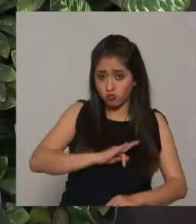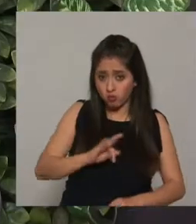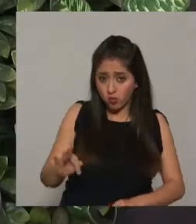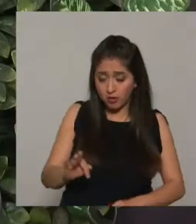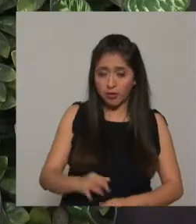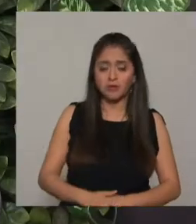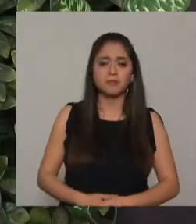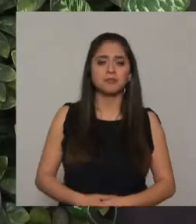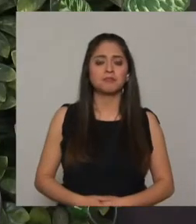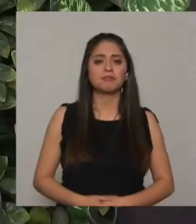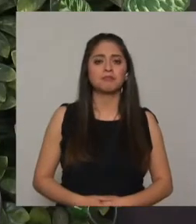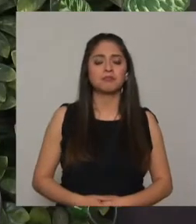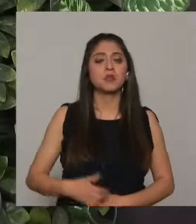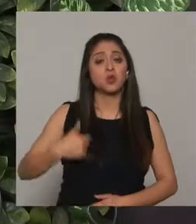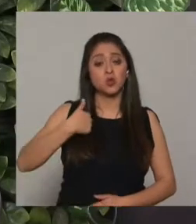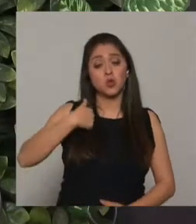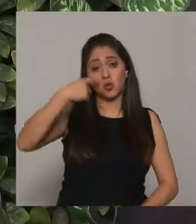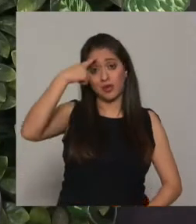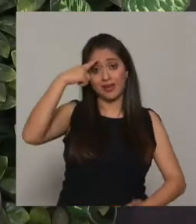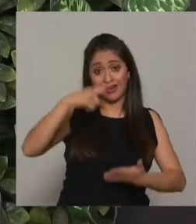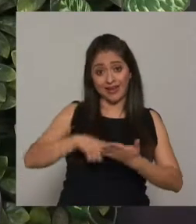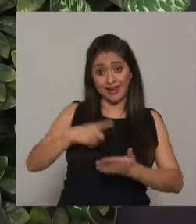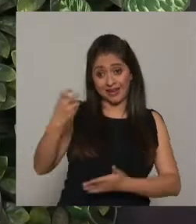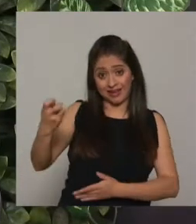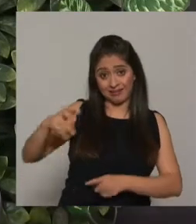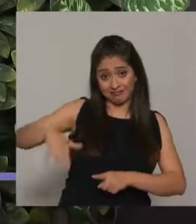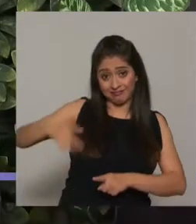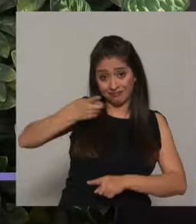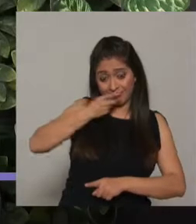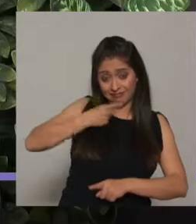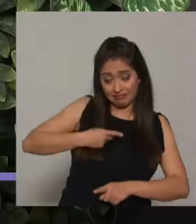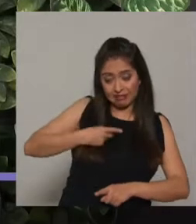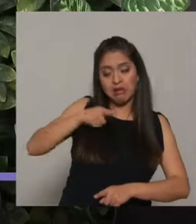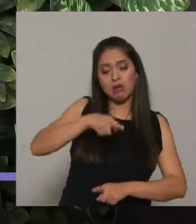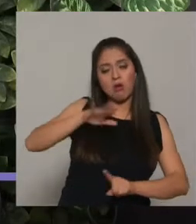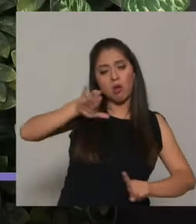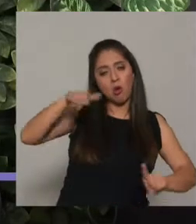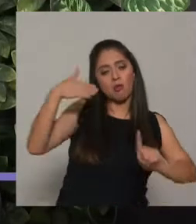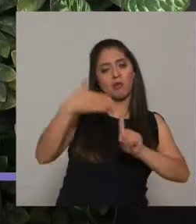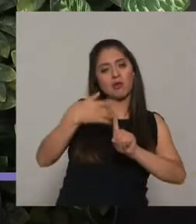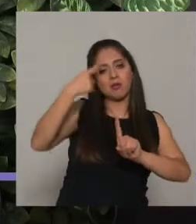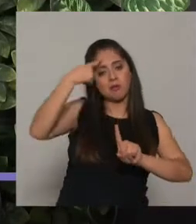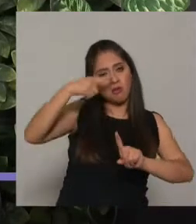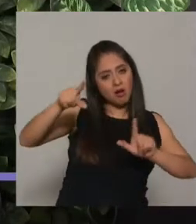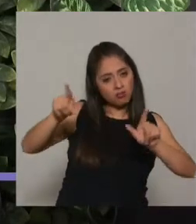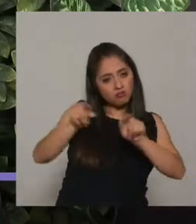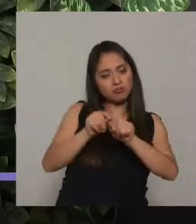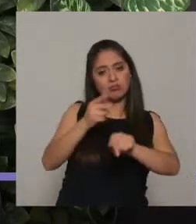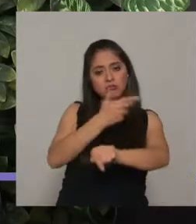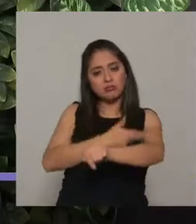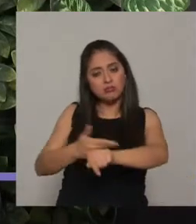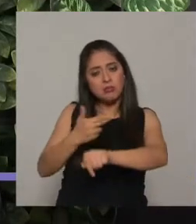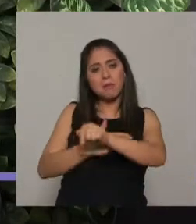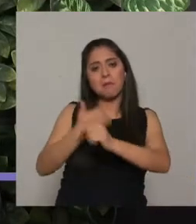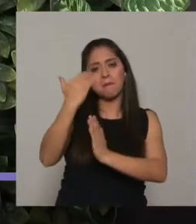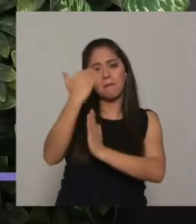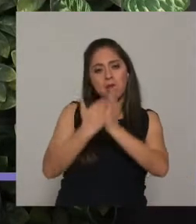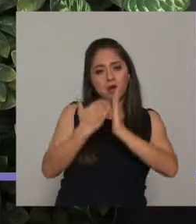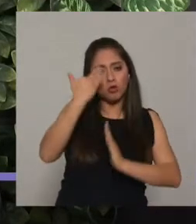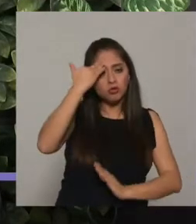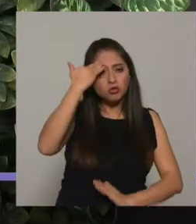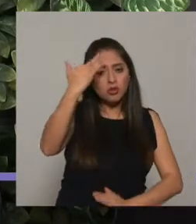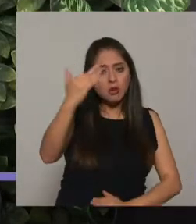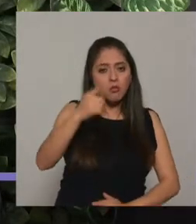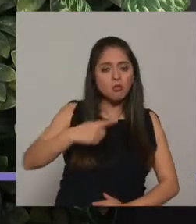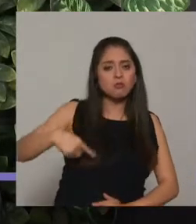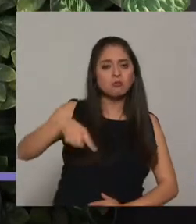uso de tecnologías, ¿no? El facilitar los trámites, simplificar los tiempos para beneficio de los ciudadanos,